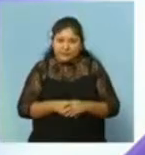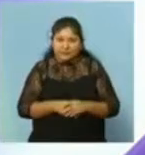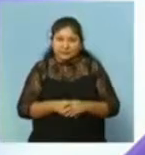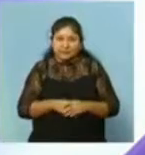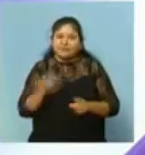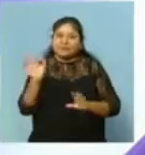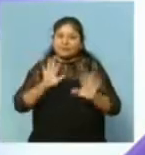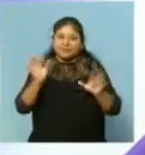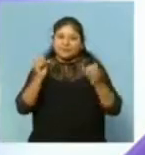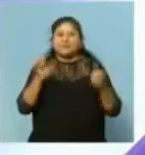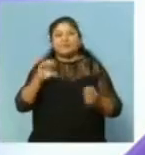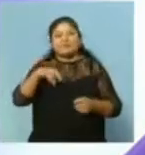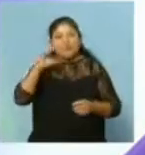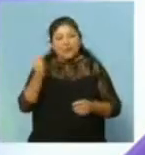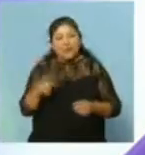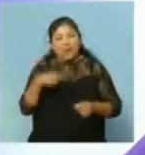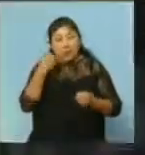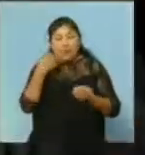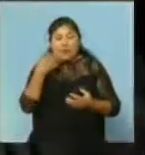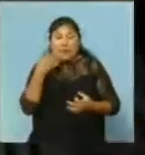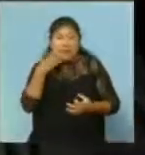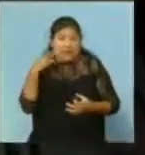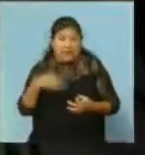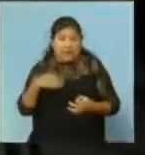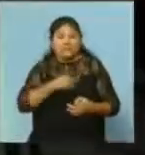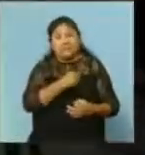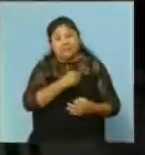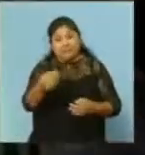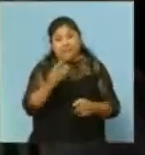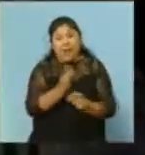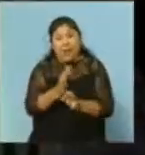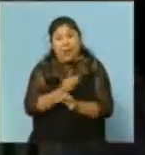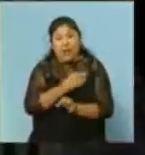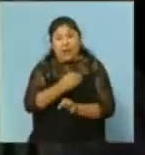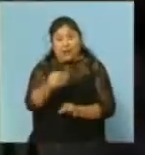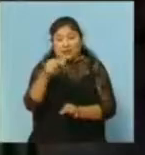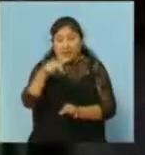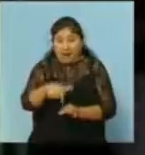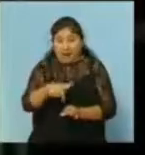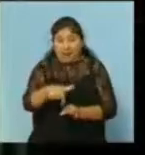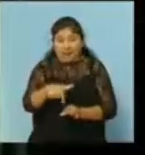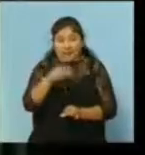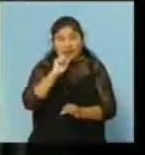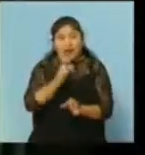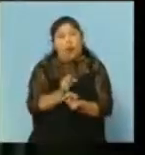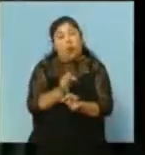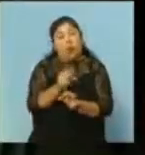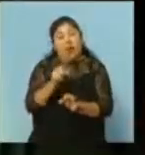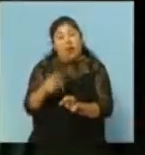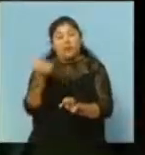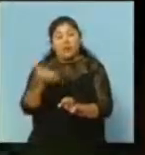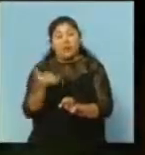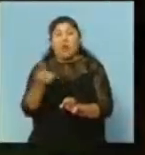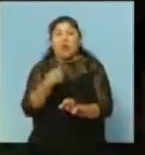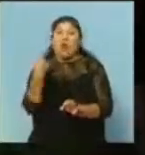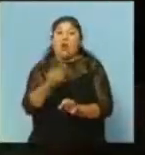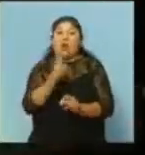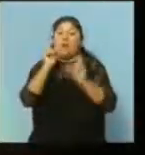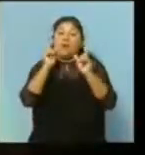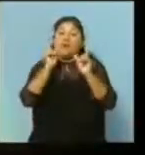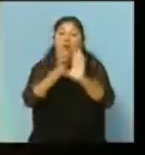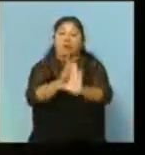Hola Omar, buenas tardes. Y efectivamente nosotros estamos ubicados en el lugar donde en estos momentos los docentes están haciendo